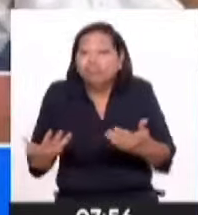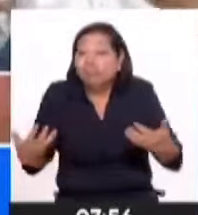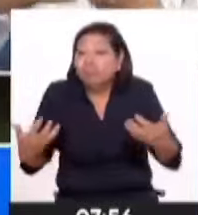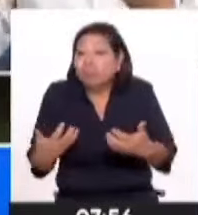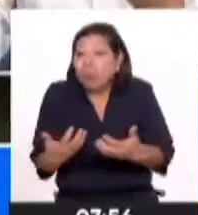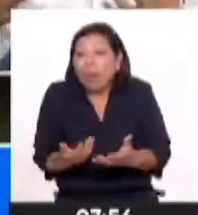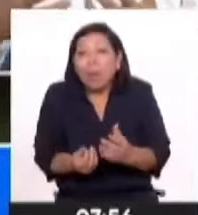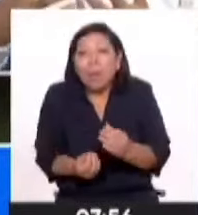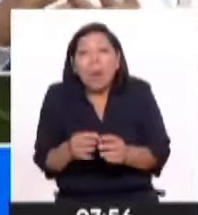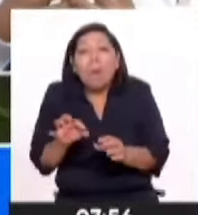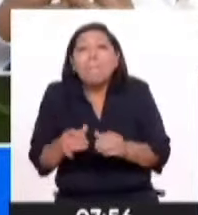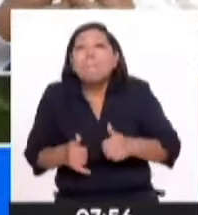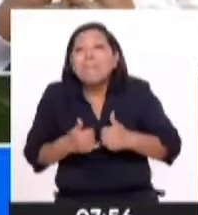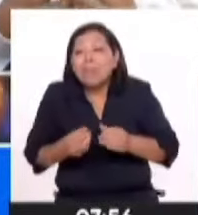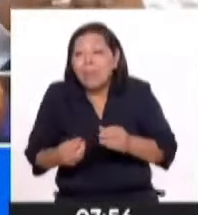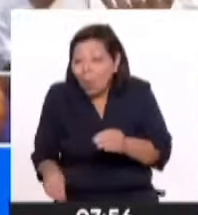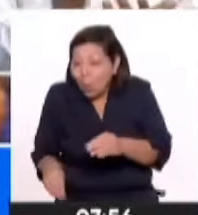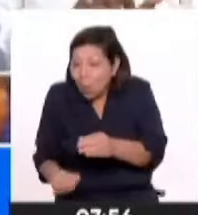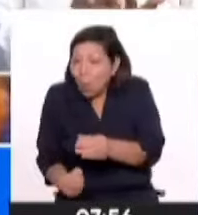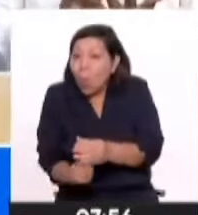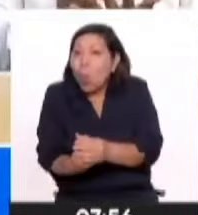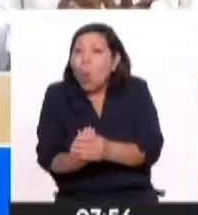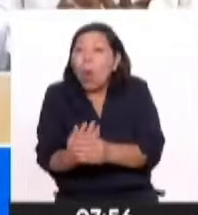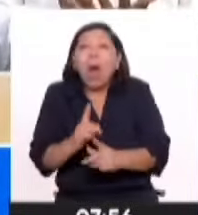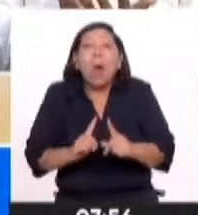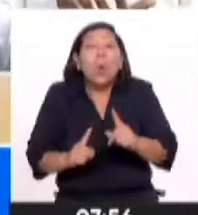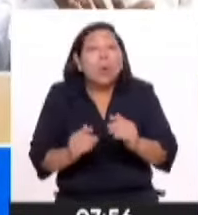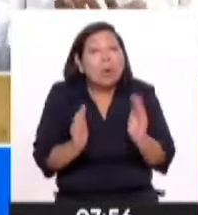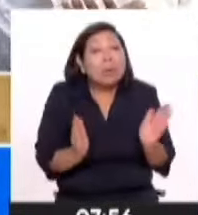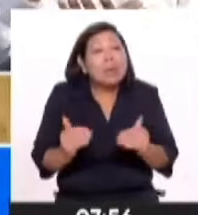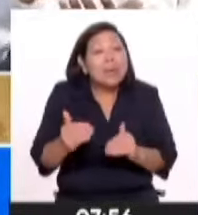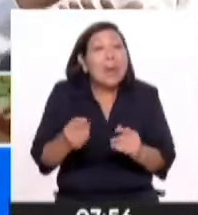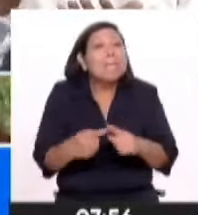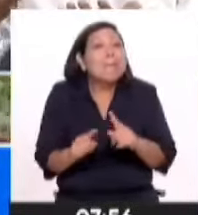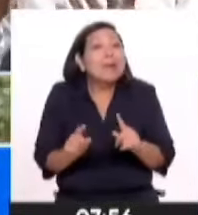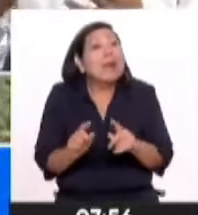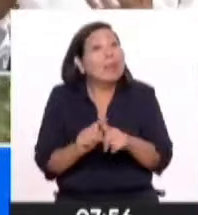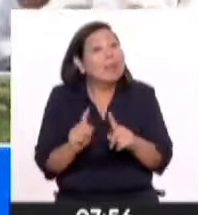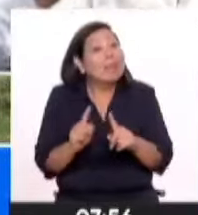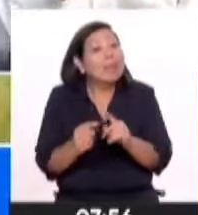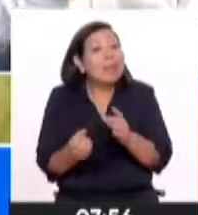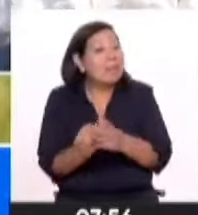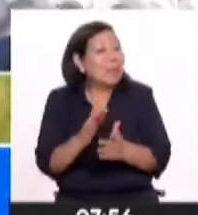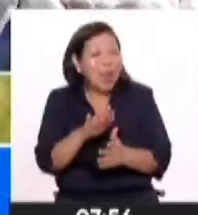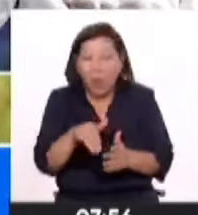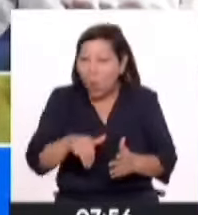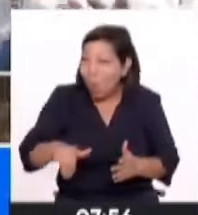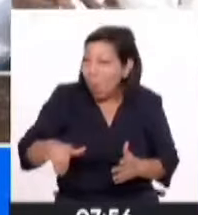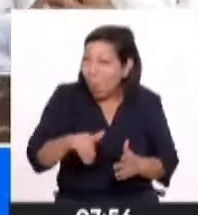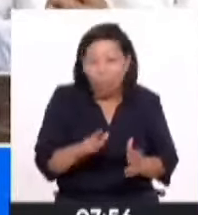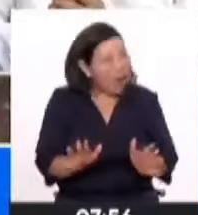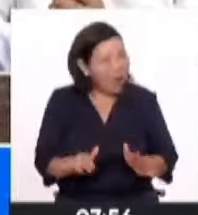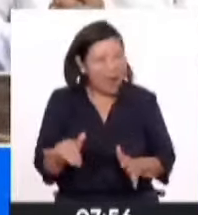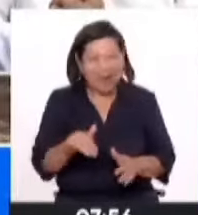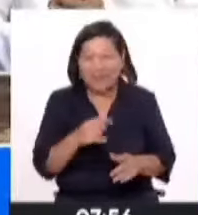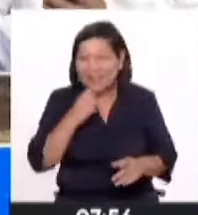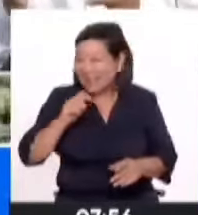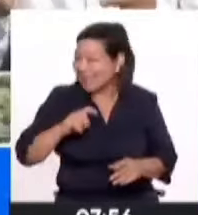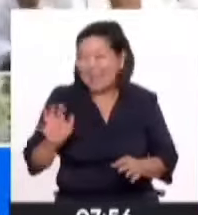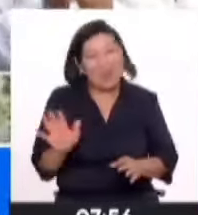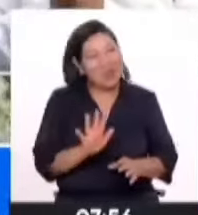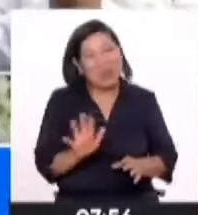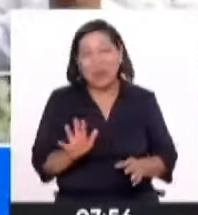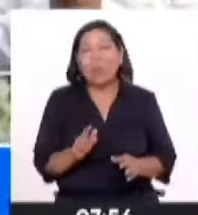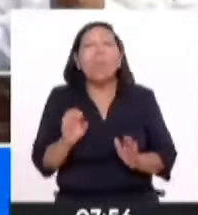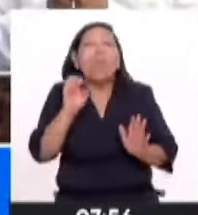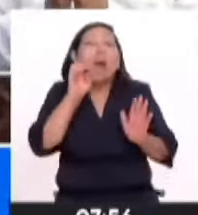muchos microorganismos que viven dentro de sí. Y algún parámetro es importante para diferentes plantas, no todos tienen los mismos requerimientos. Para